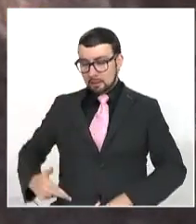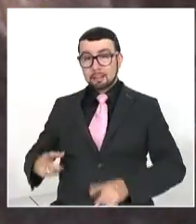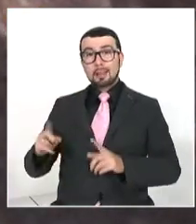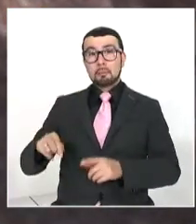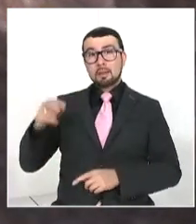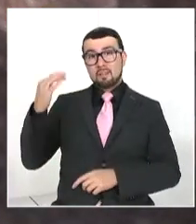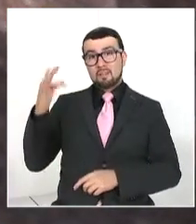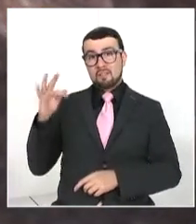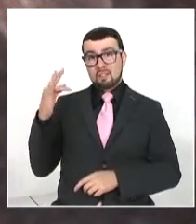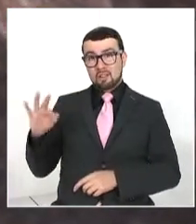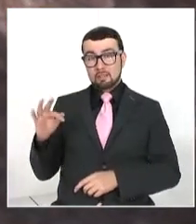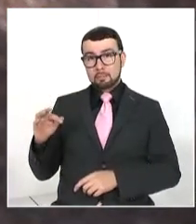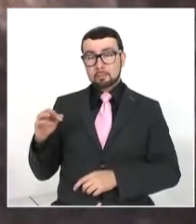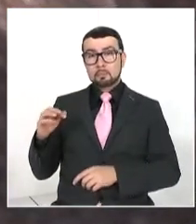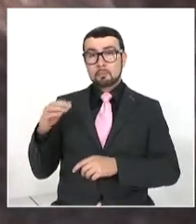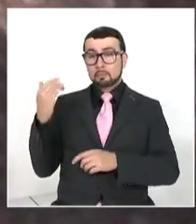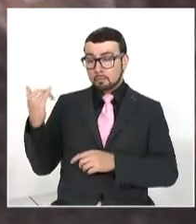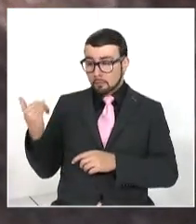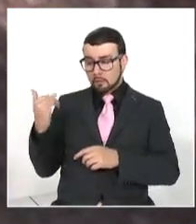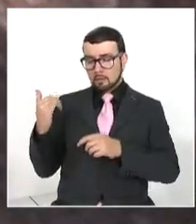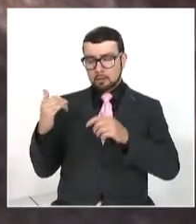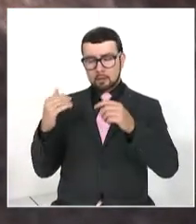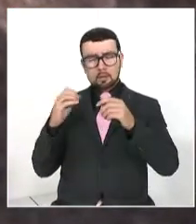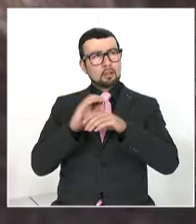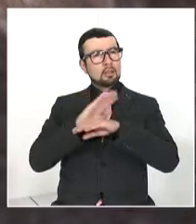cuenta, esto